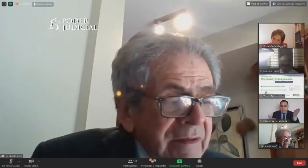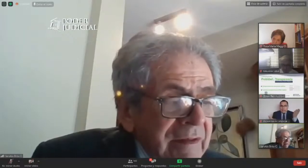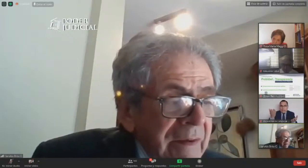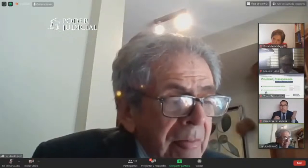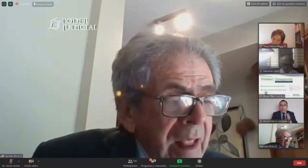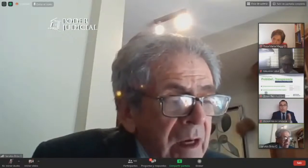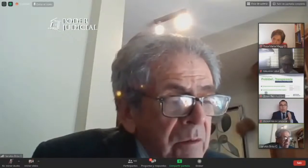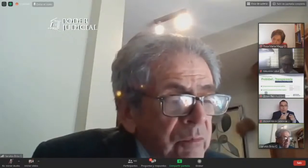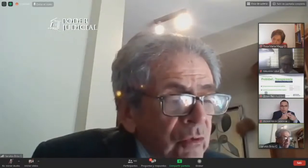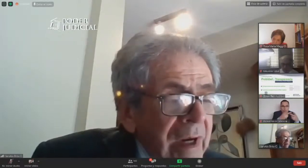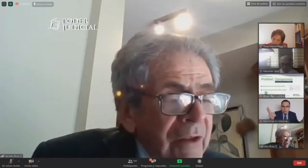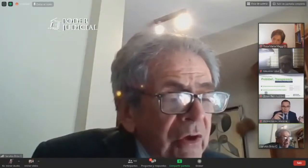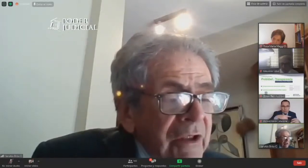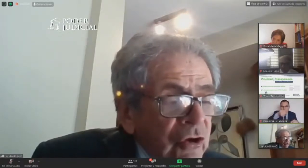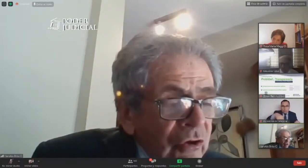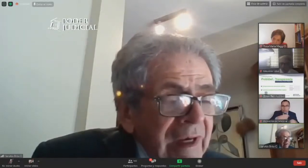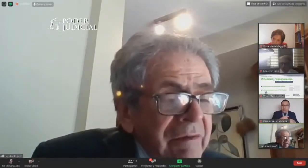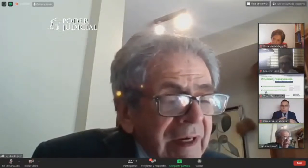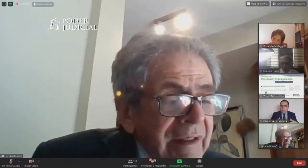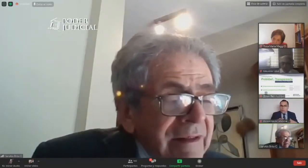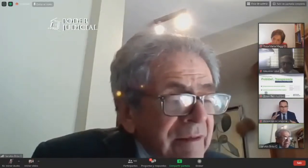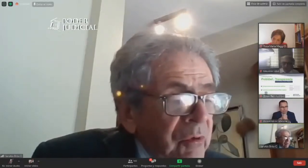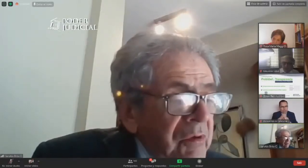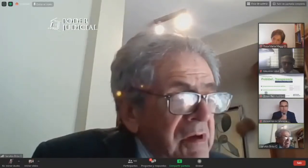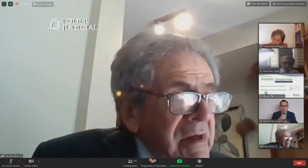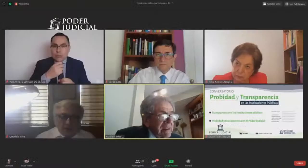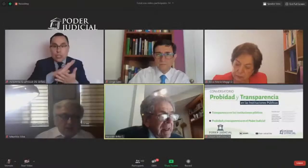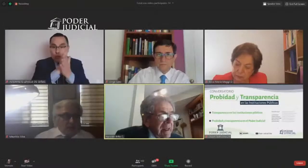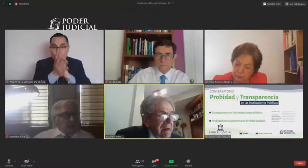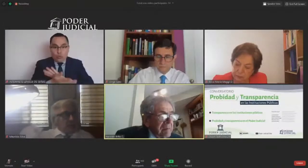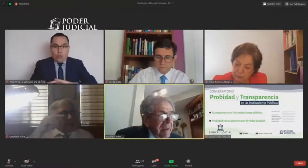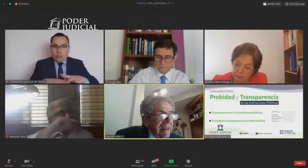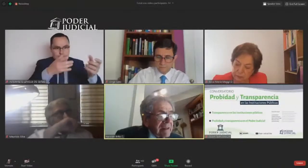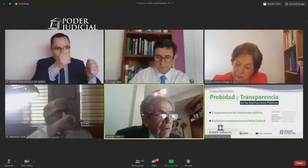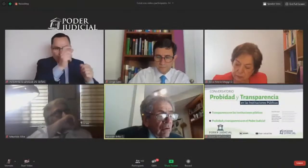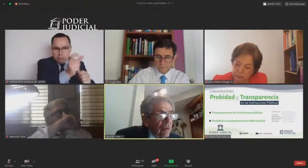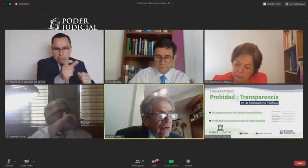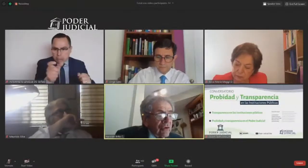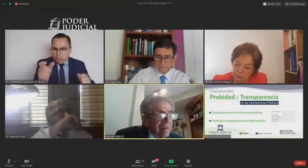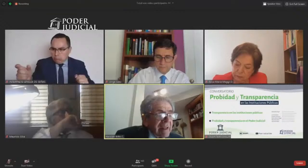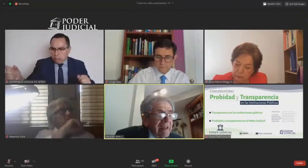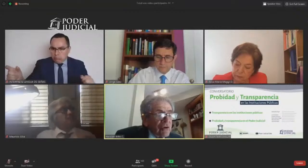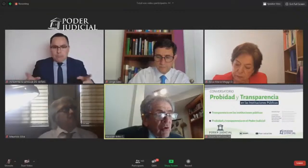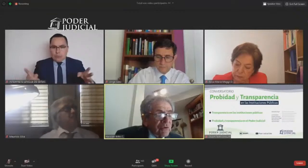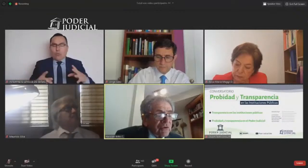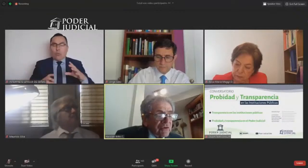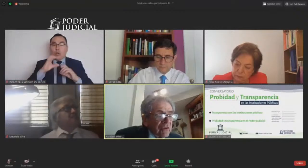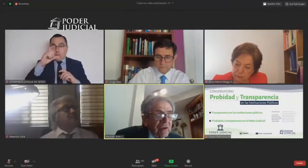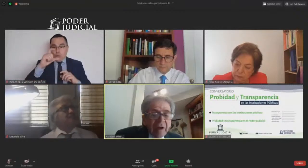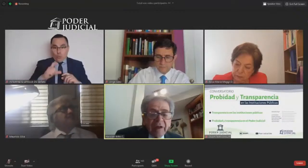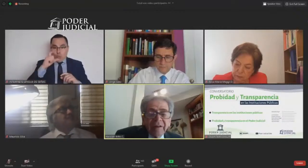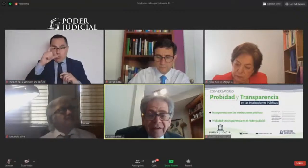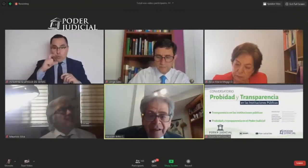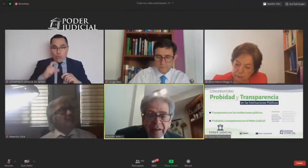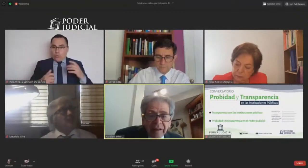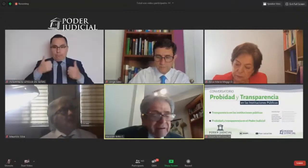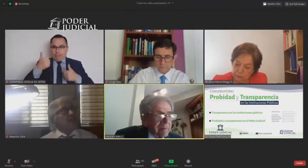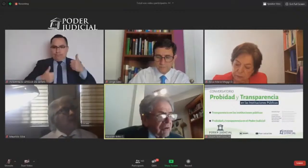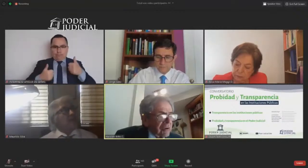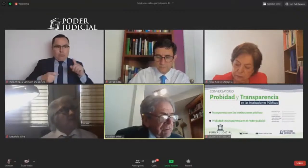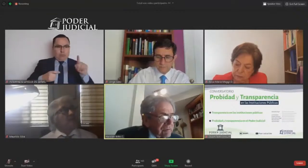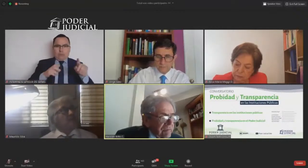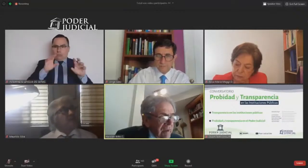y eficiencia, procurando que todas las vacantes se provean mediante concursos de mérito y oposición